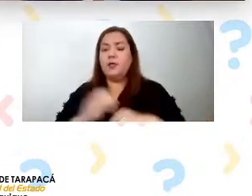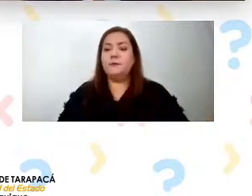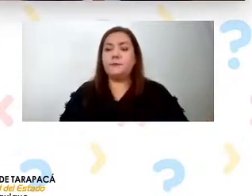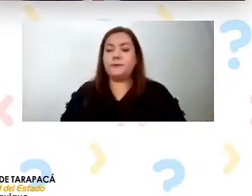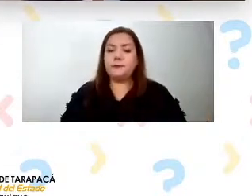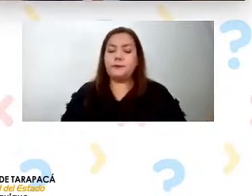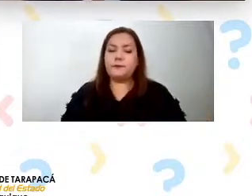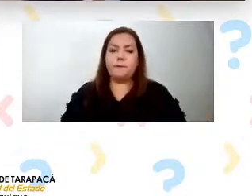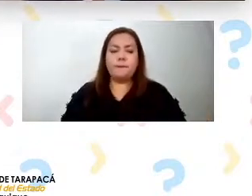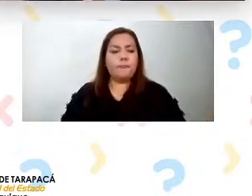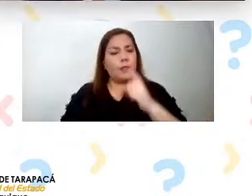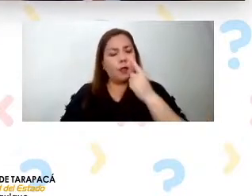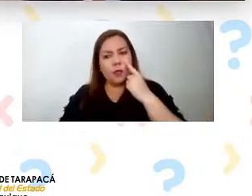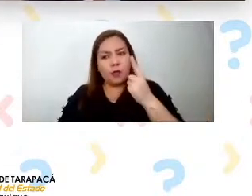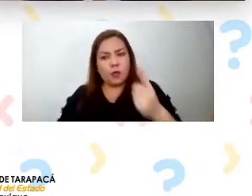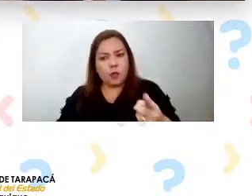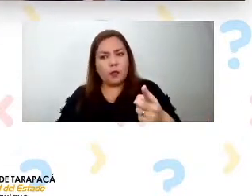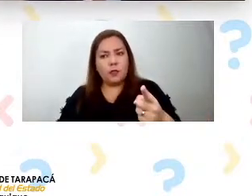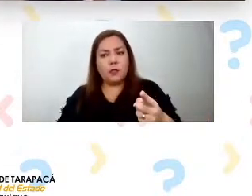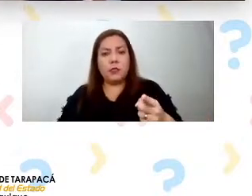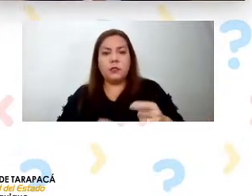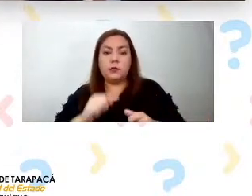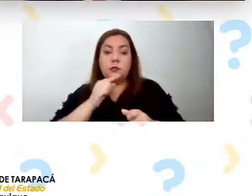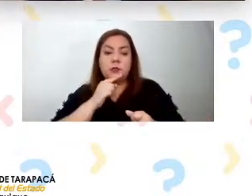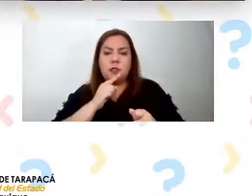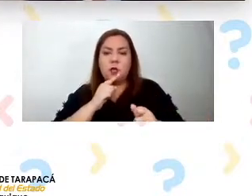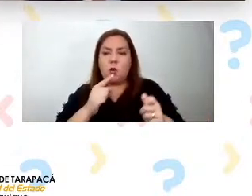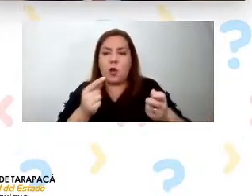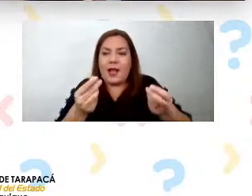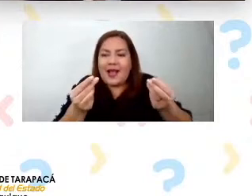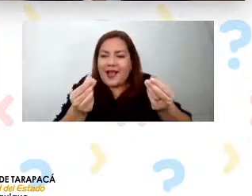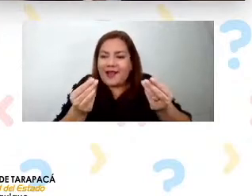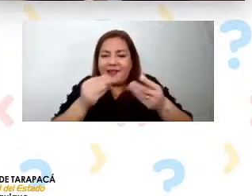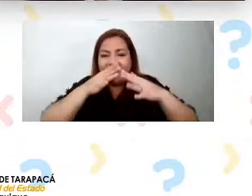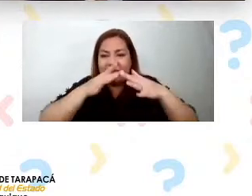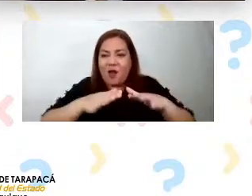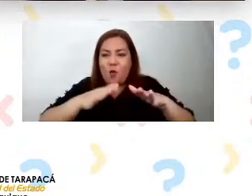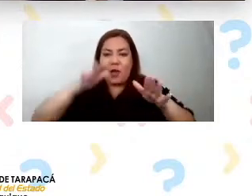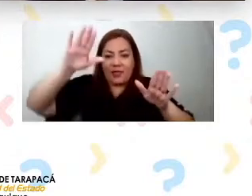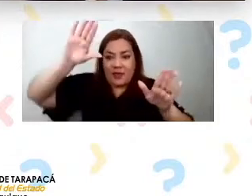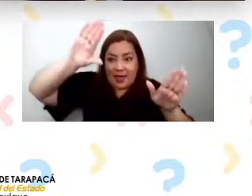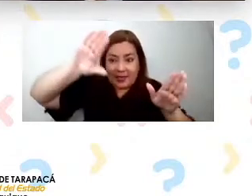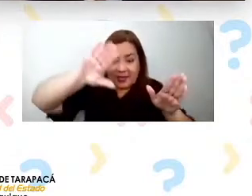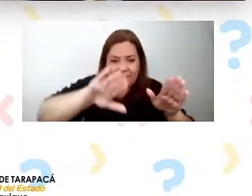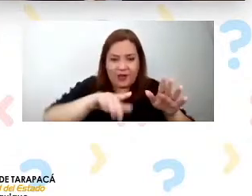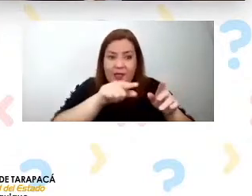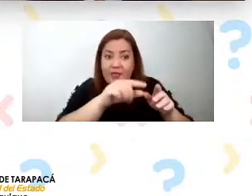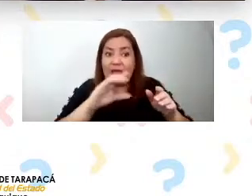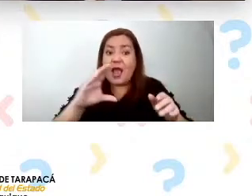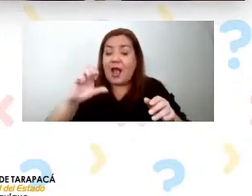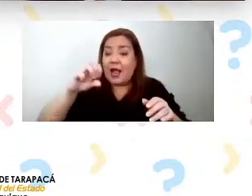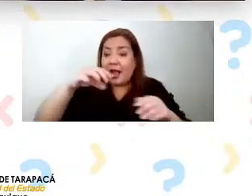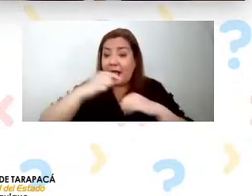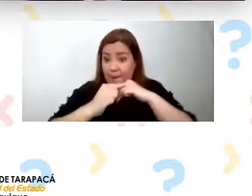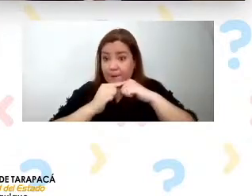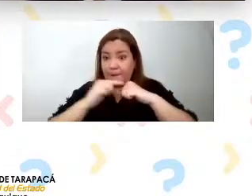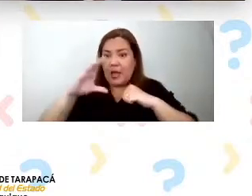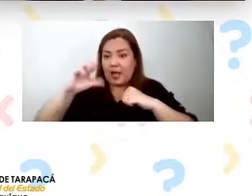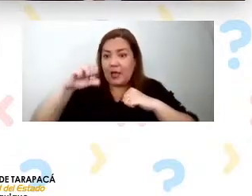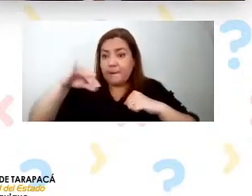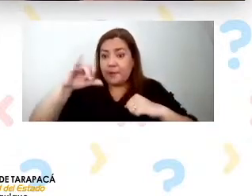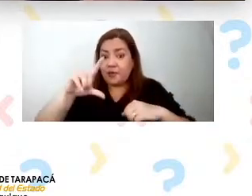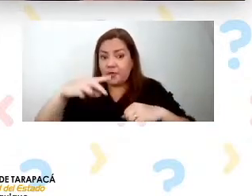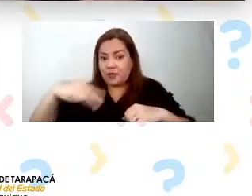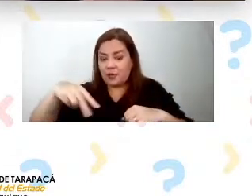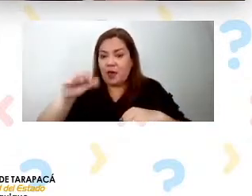Acá ya tengo calidades de aguas de las quebradas. La quebrada de Camiña especialmente contiene